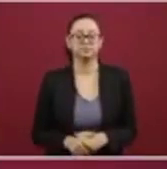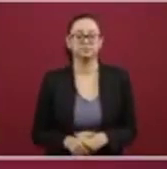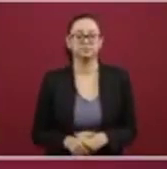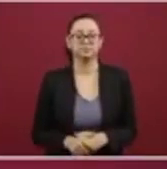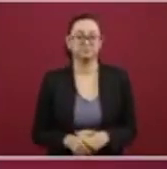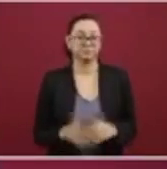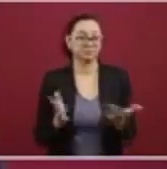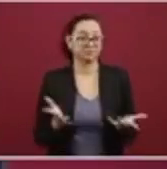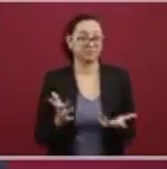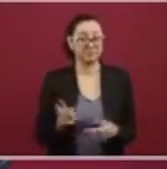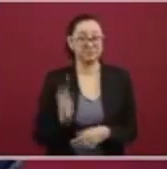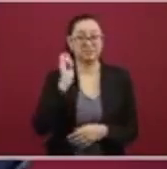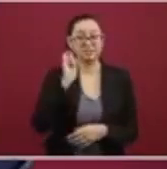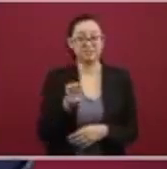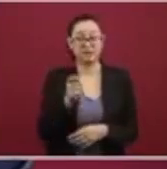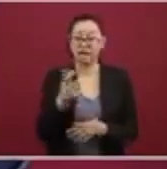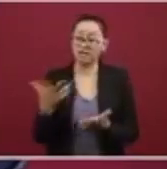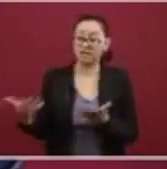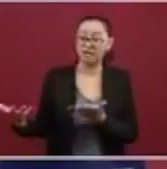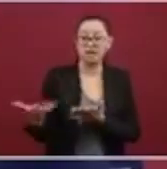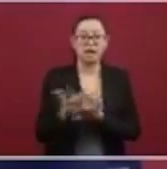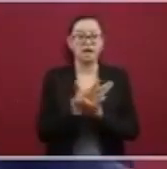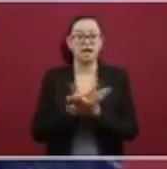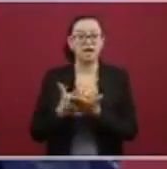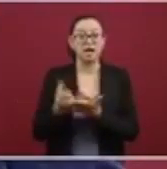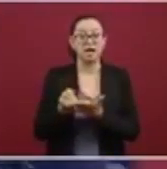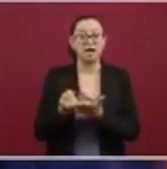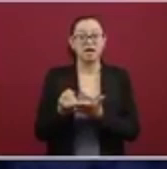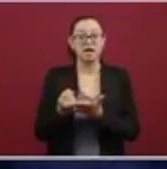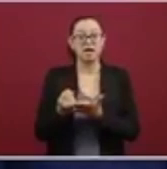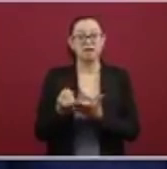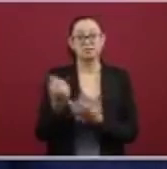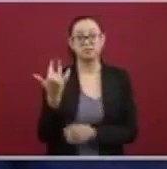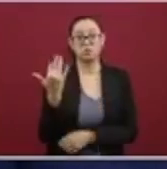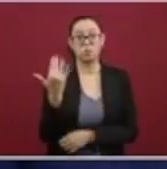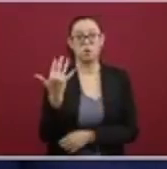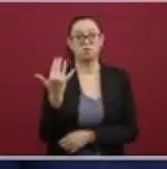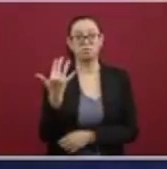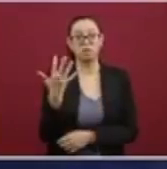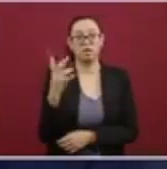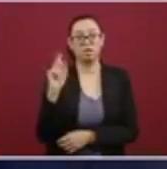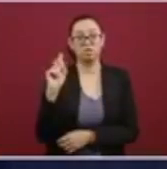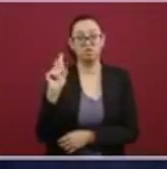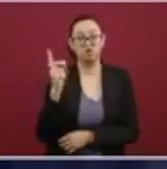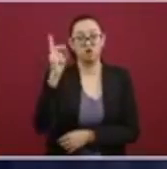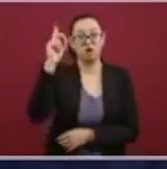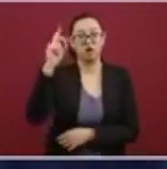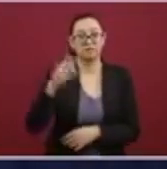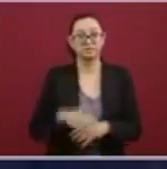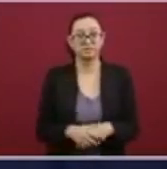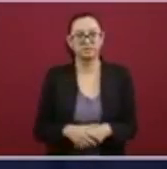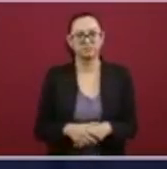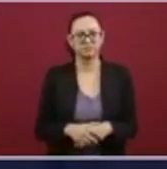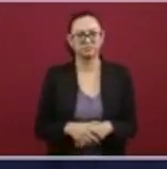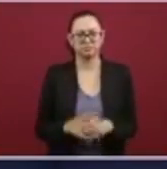Es decir, hay una ganancia de $50. No hay ningún